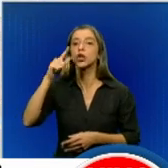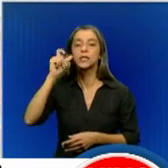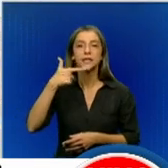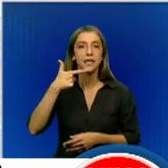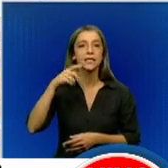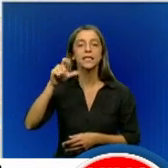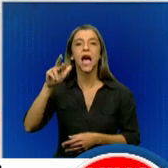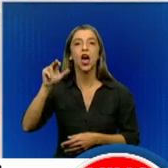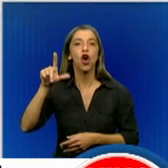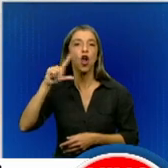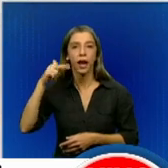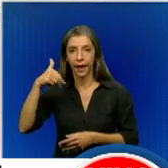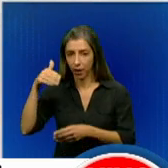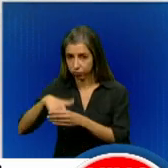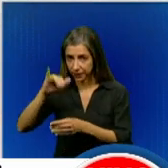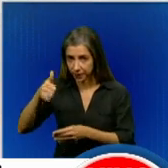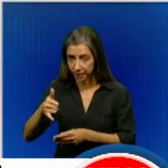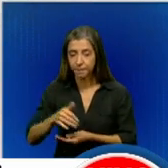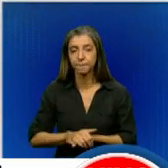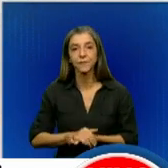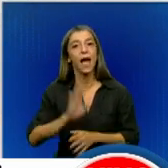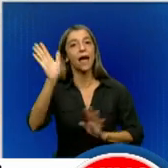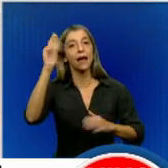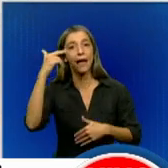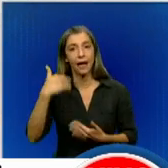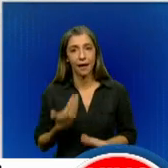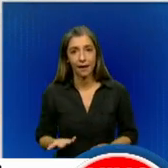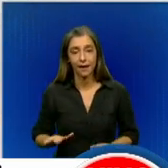el vatio acá